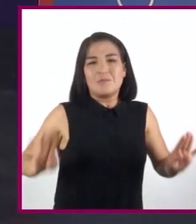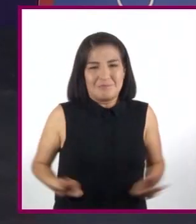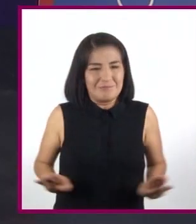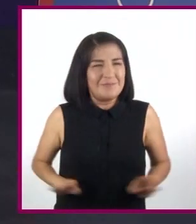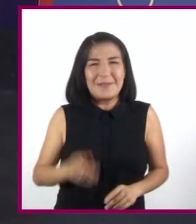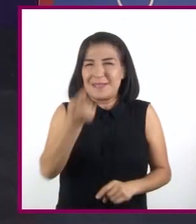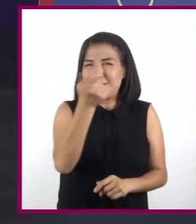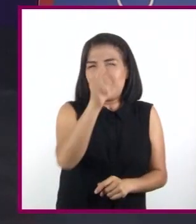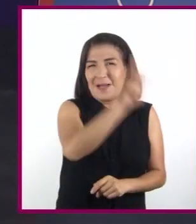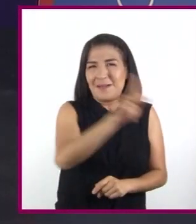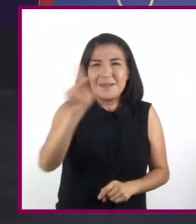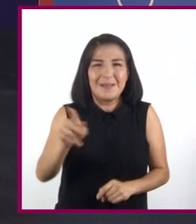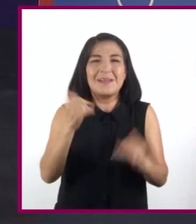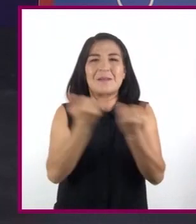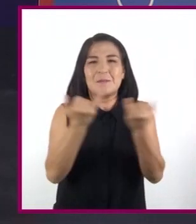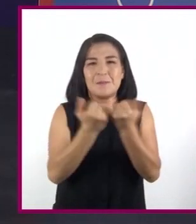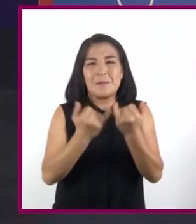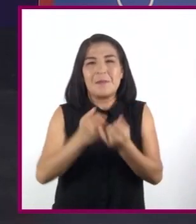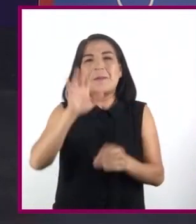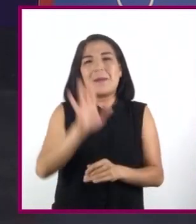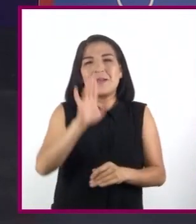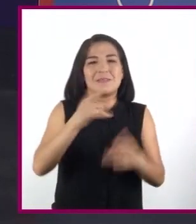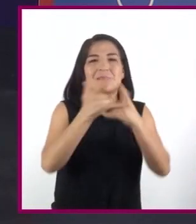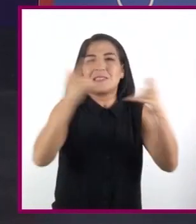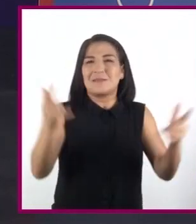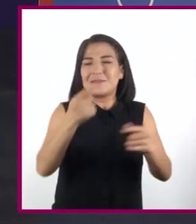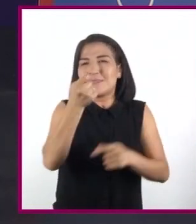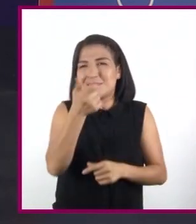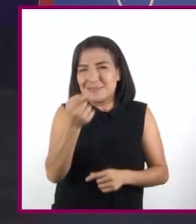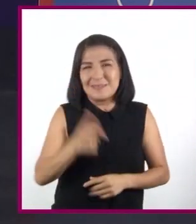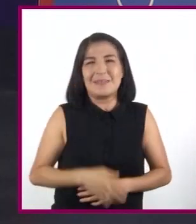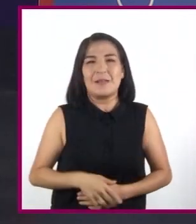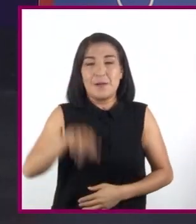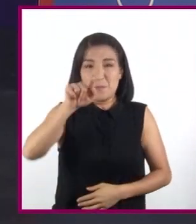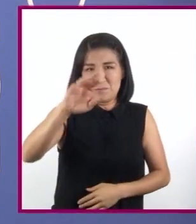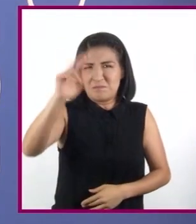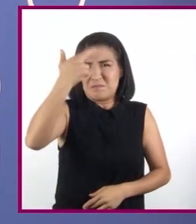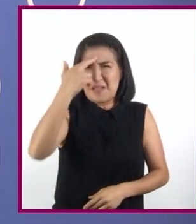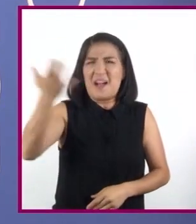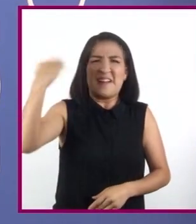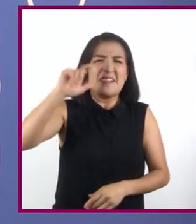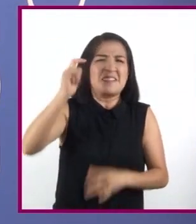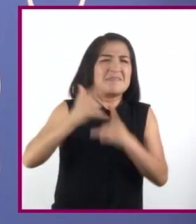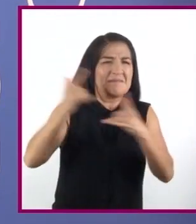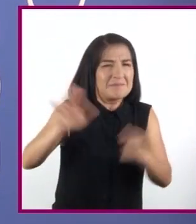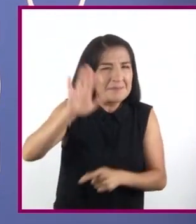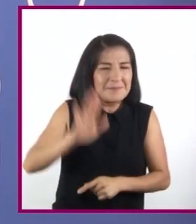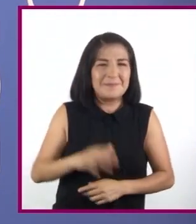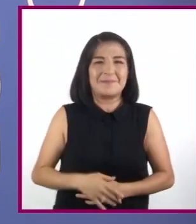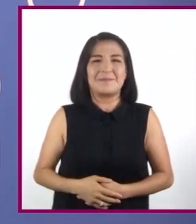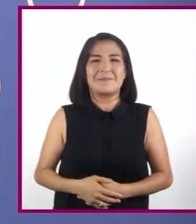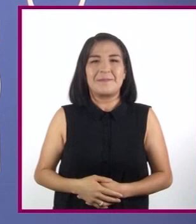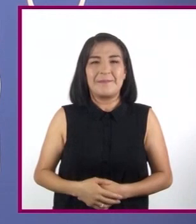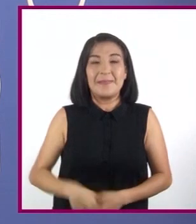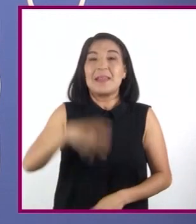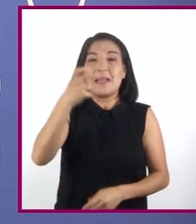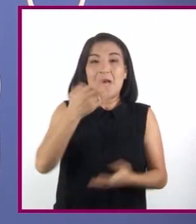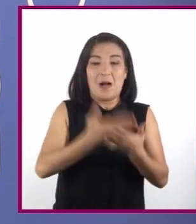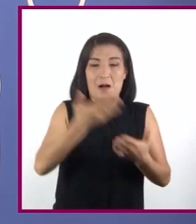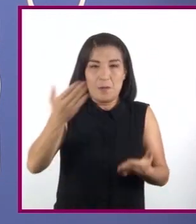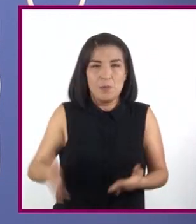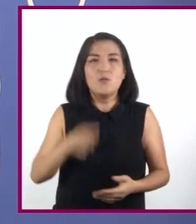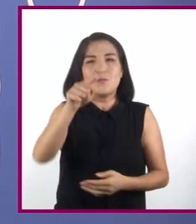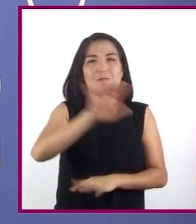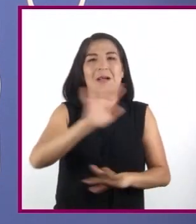características similares o hayan oído alguna historia muy parecida a esta. ¿Recuerdan alguna? A partir de este momento,